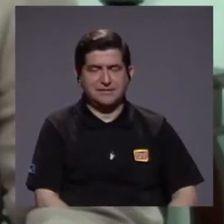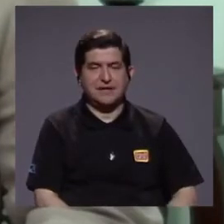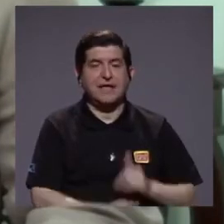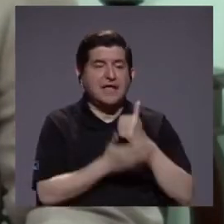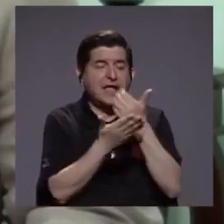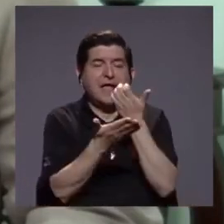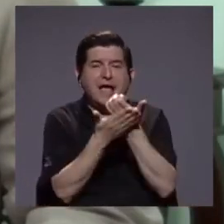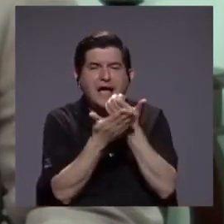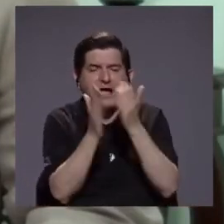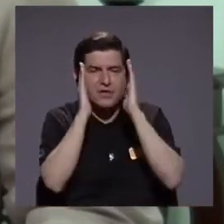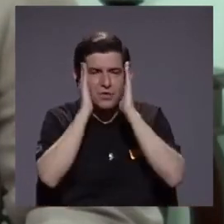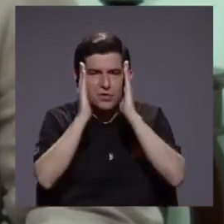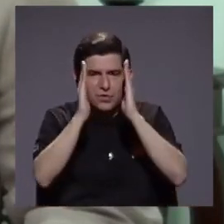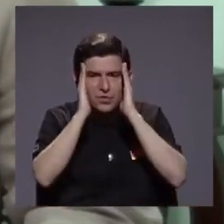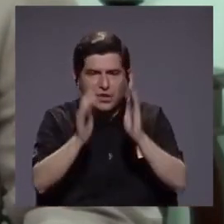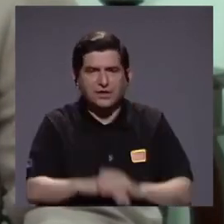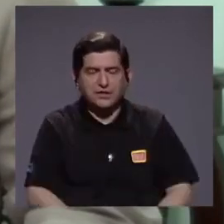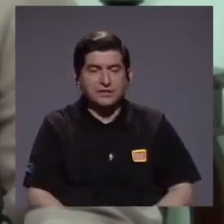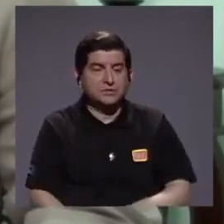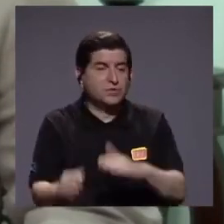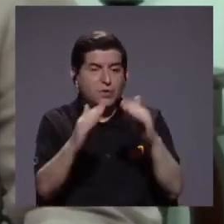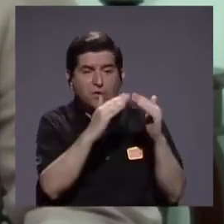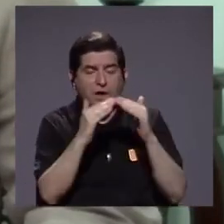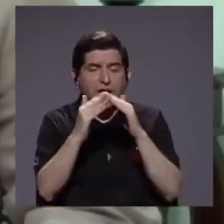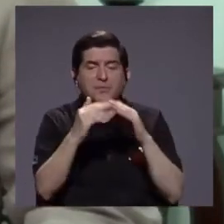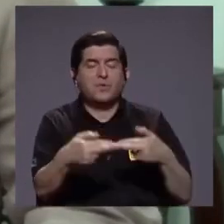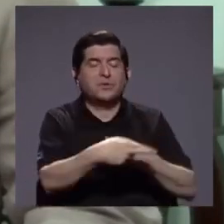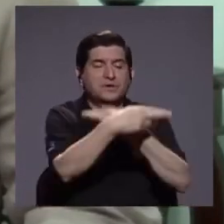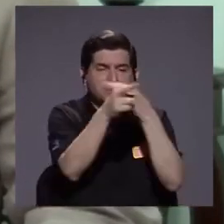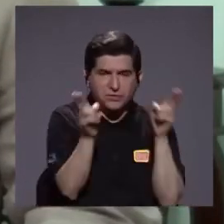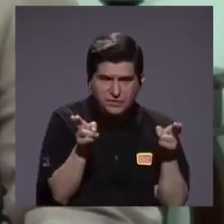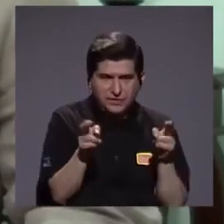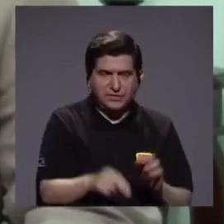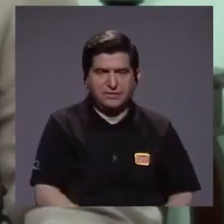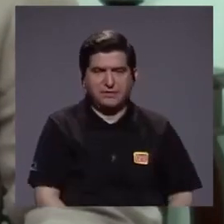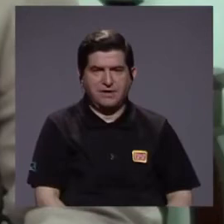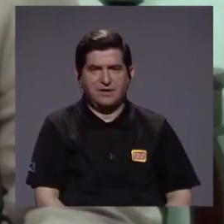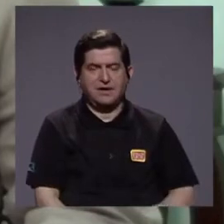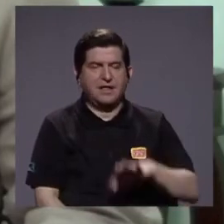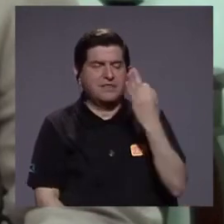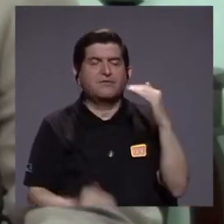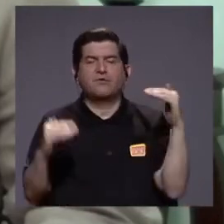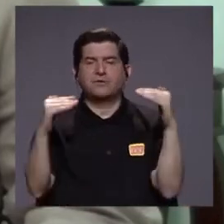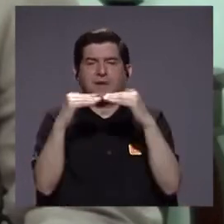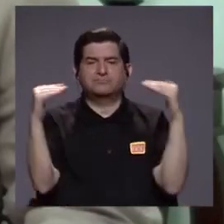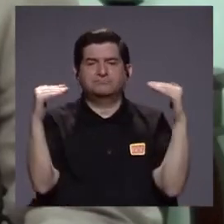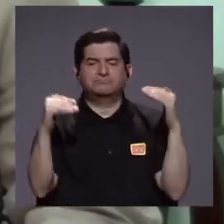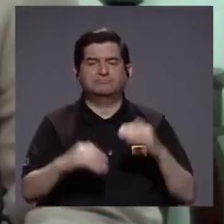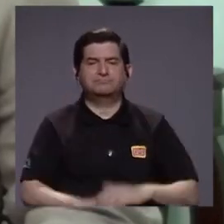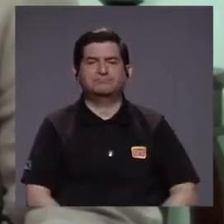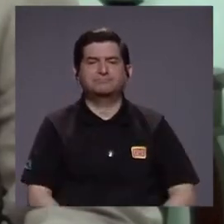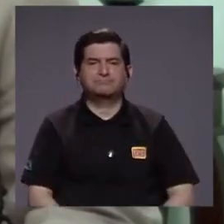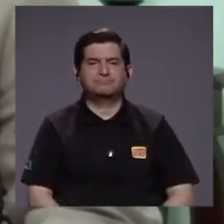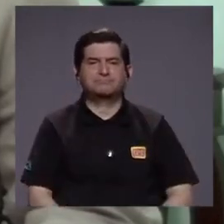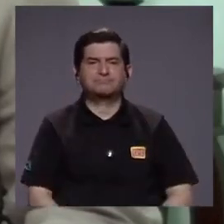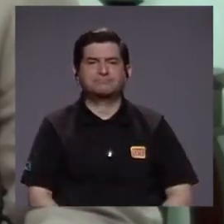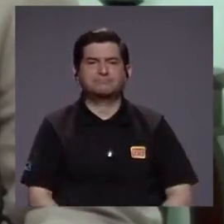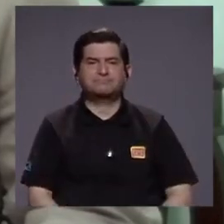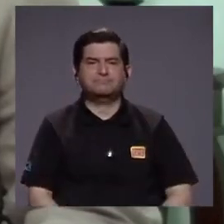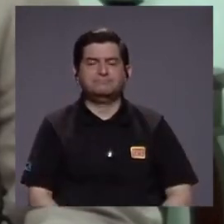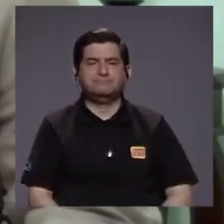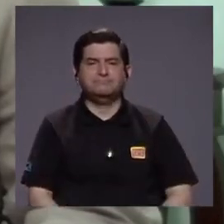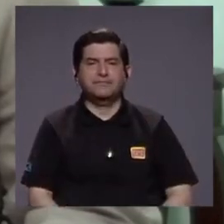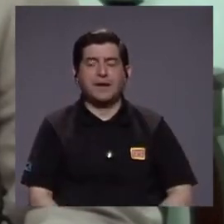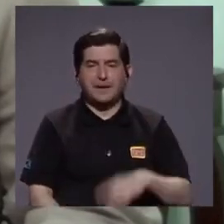becas que atienda esas poblaciones de las regiones de manera más equitativa, que como se